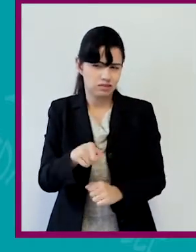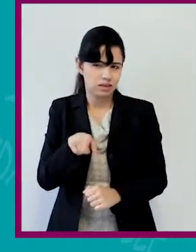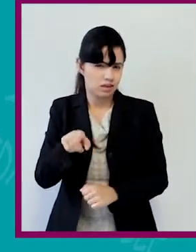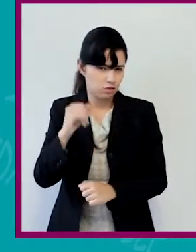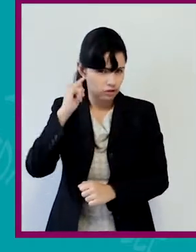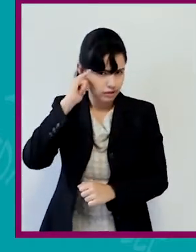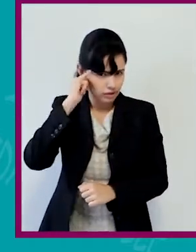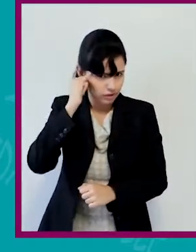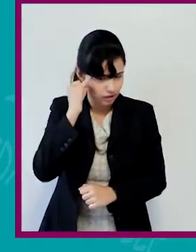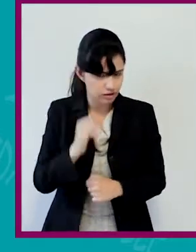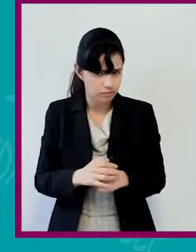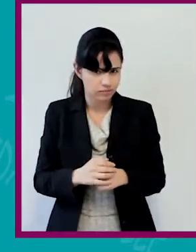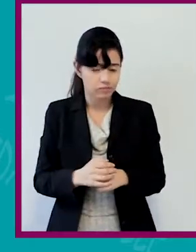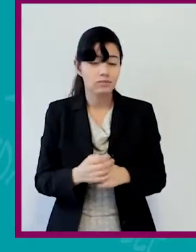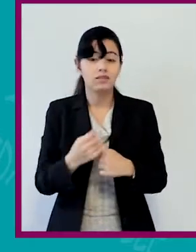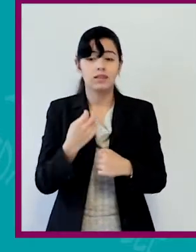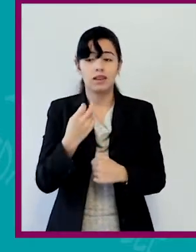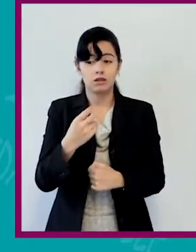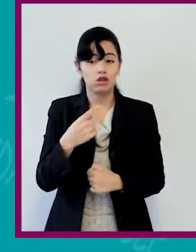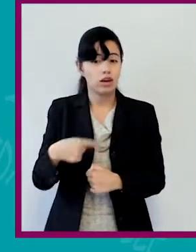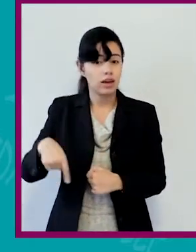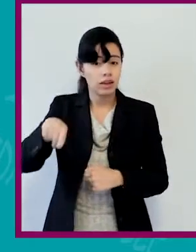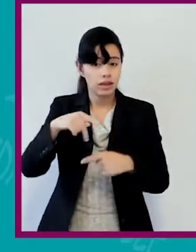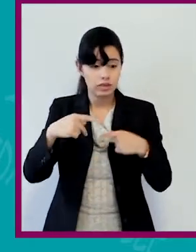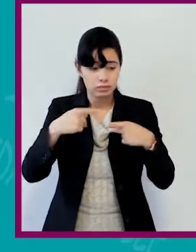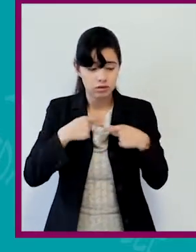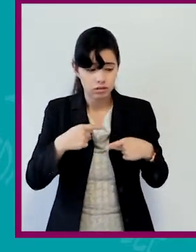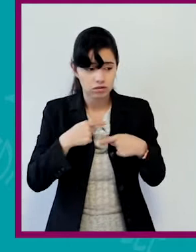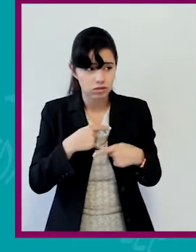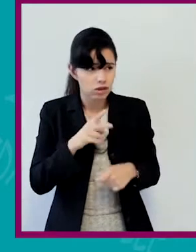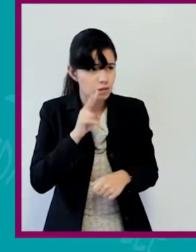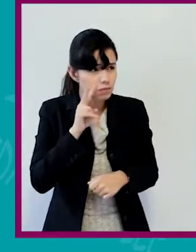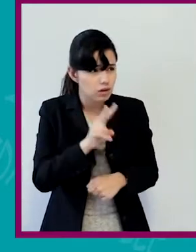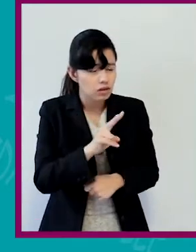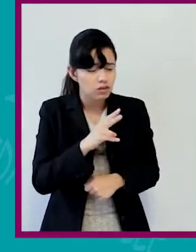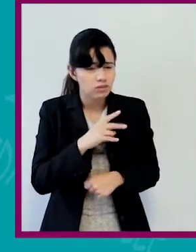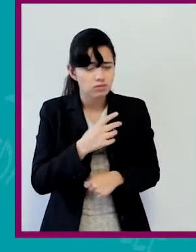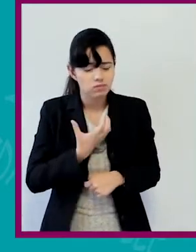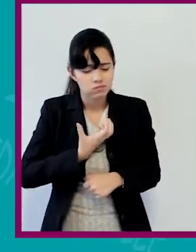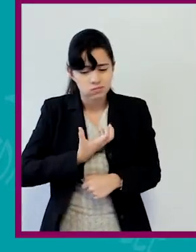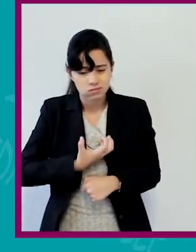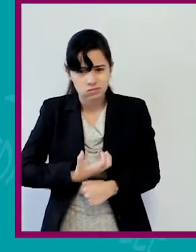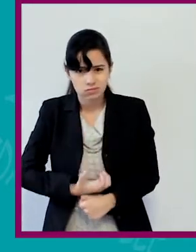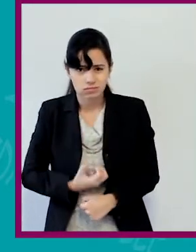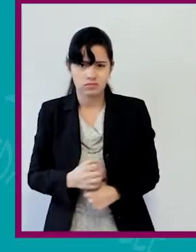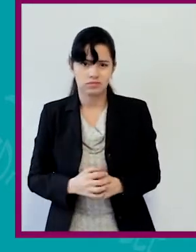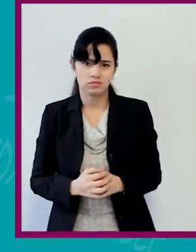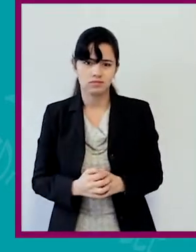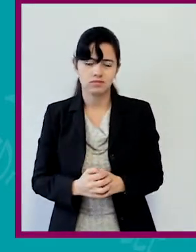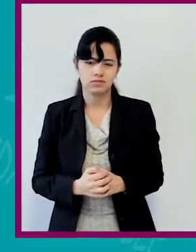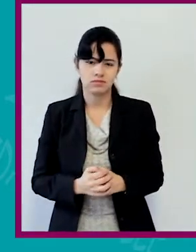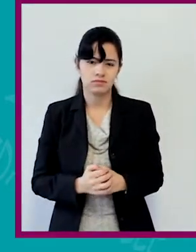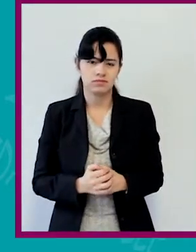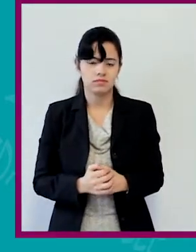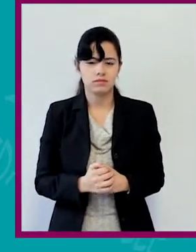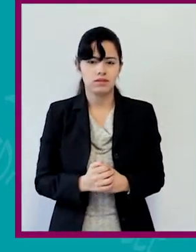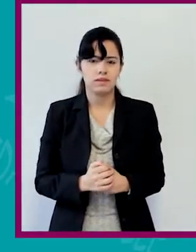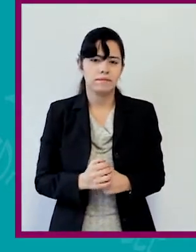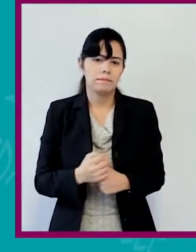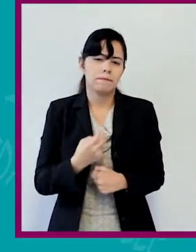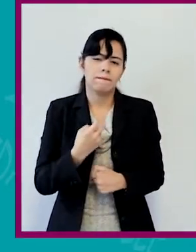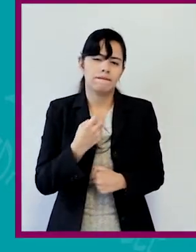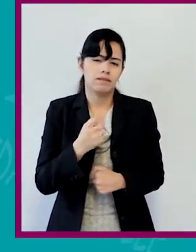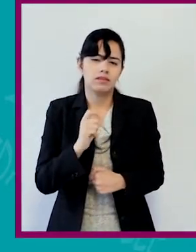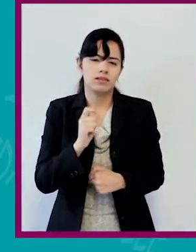la sensibilidad de estas personas y es un sentido del humor pues muy ramplón, muy fácil,